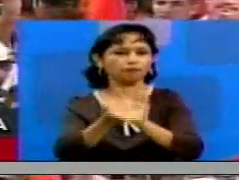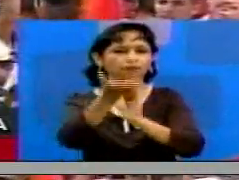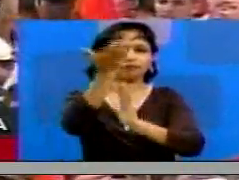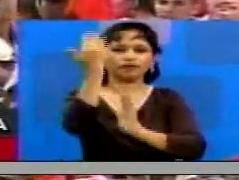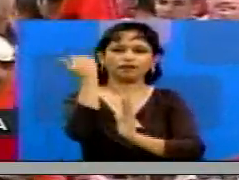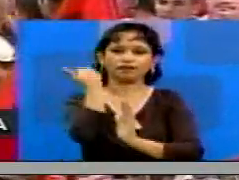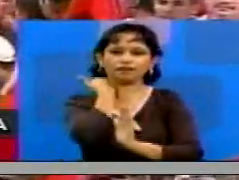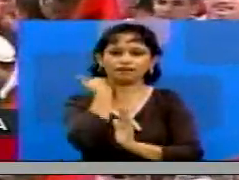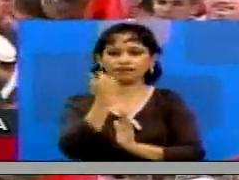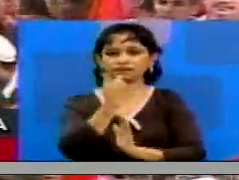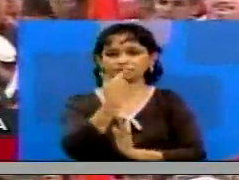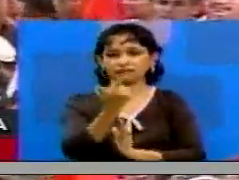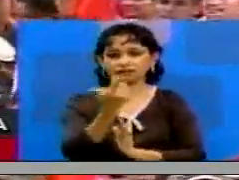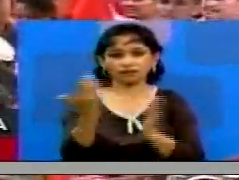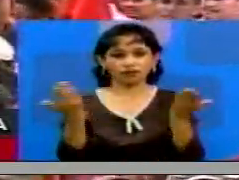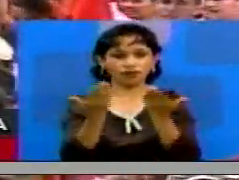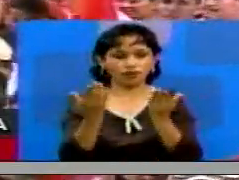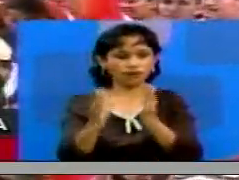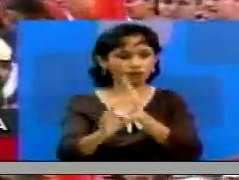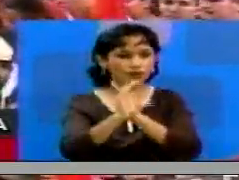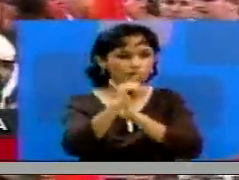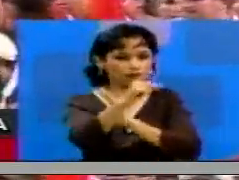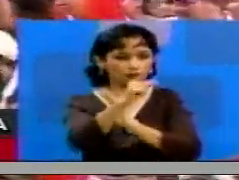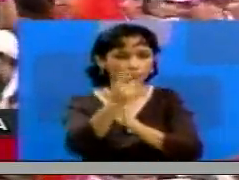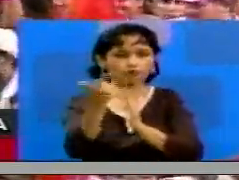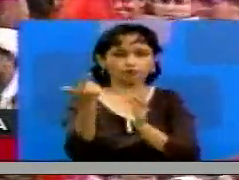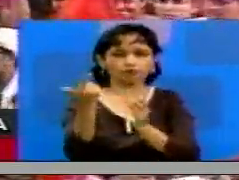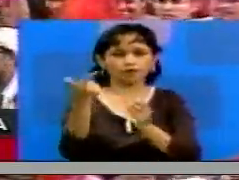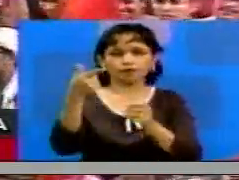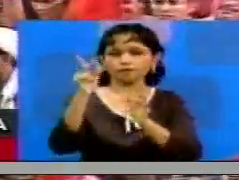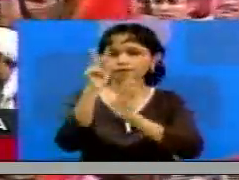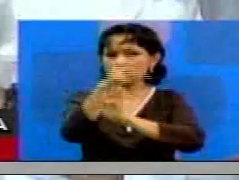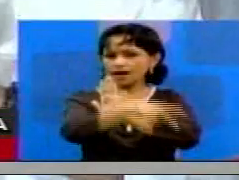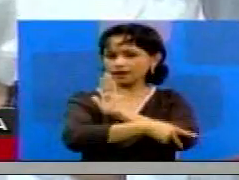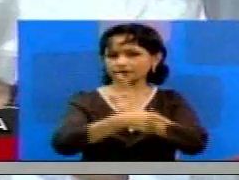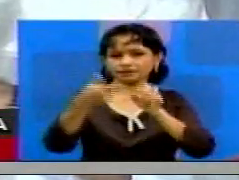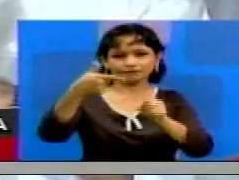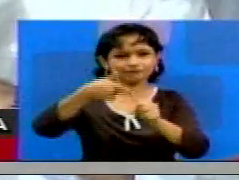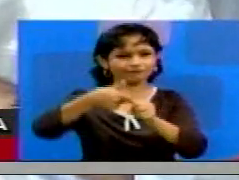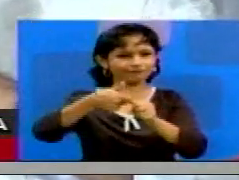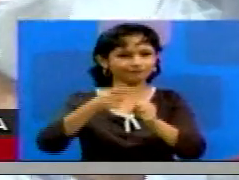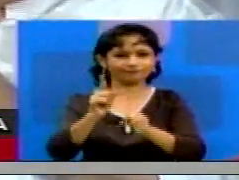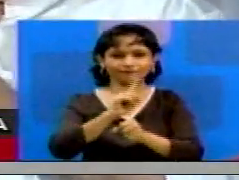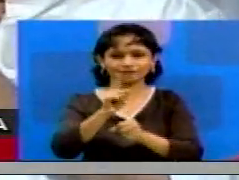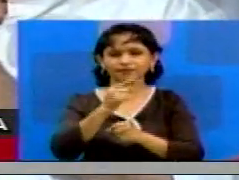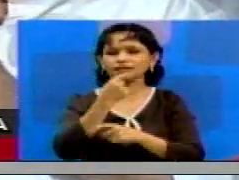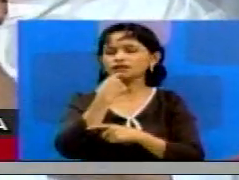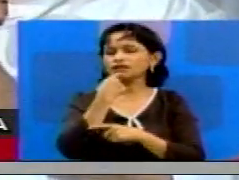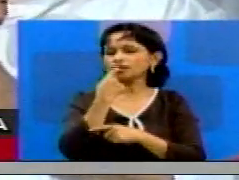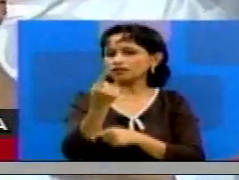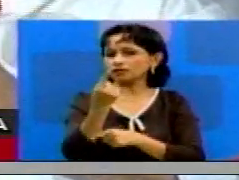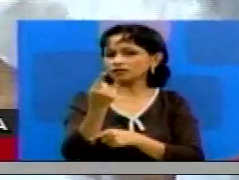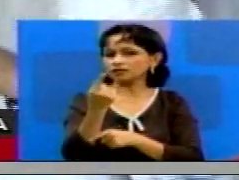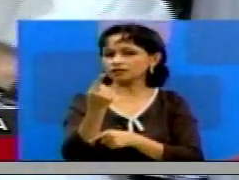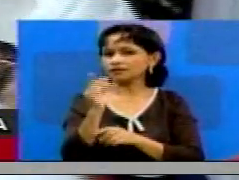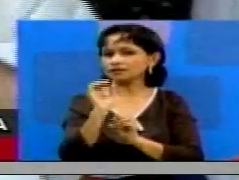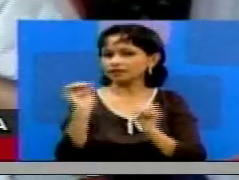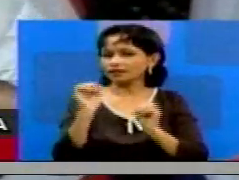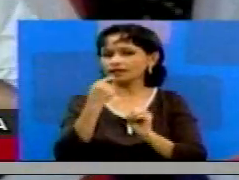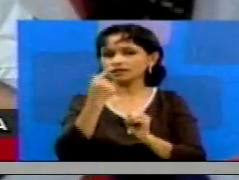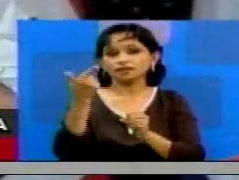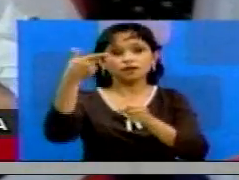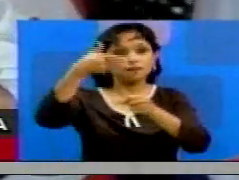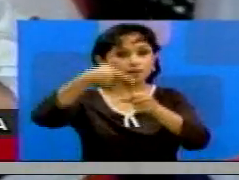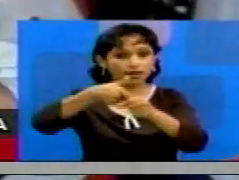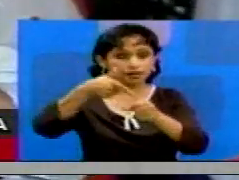precio, como que los culpables son los países petroleros. Y no, se dice que el